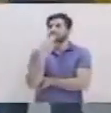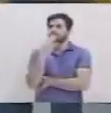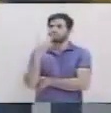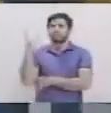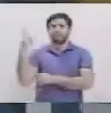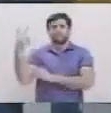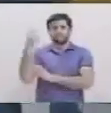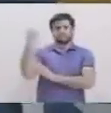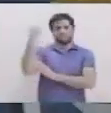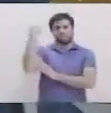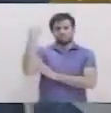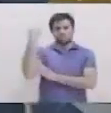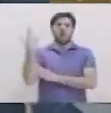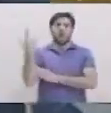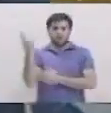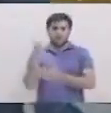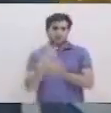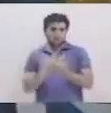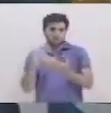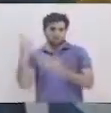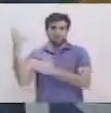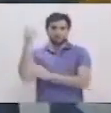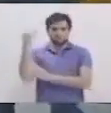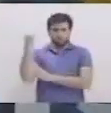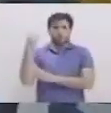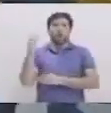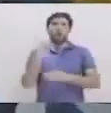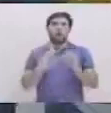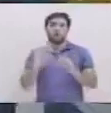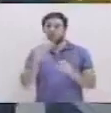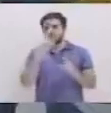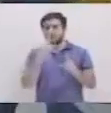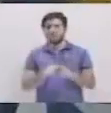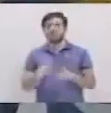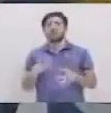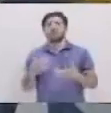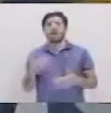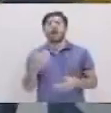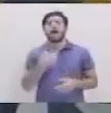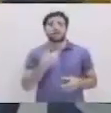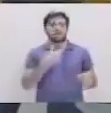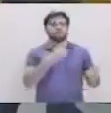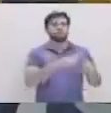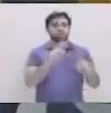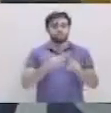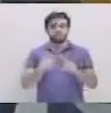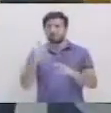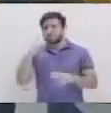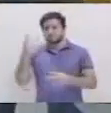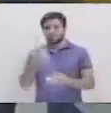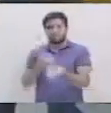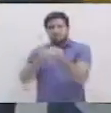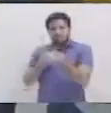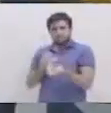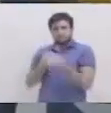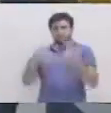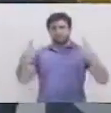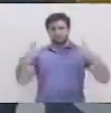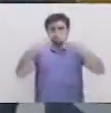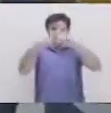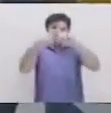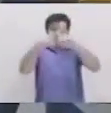Podrían como victoria. Exacto. ¿Significan victoria? También tiene dos bayonetas. Esas bayonetas ¿qué